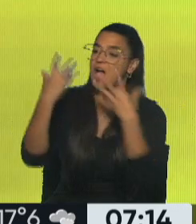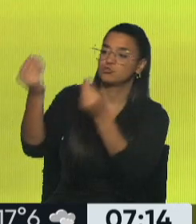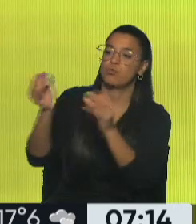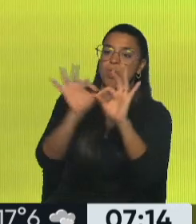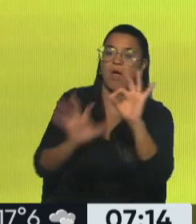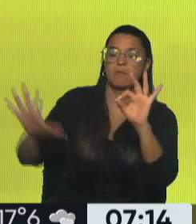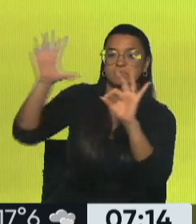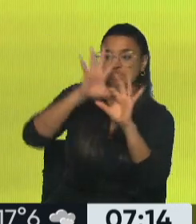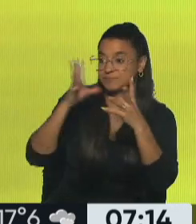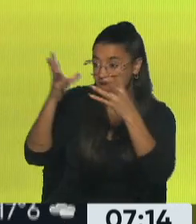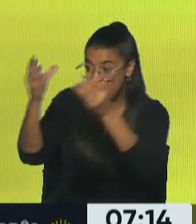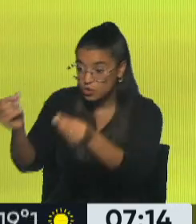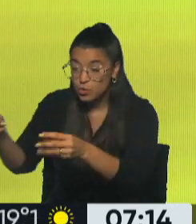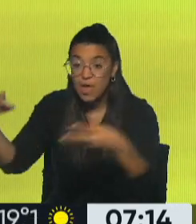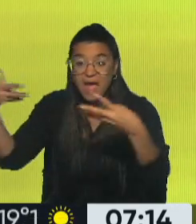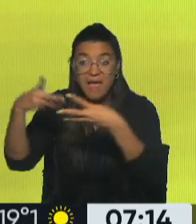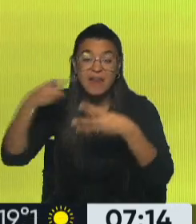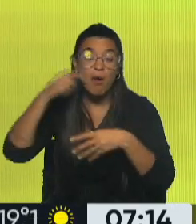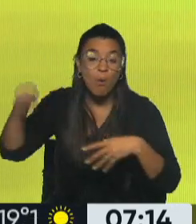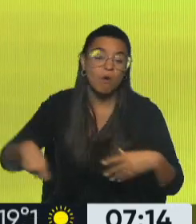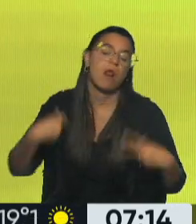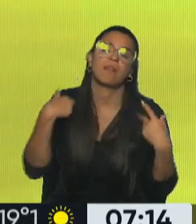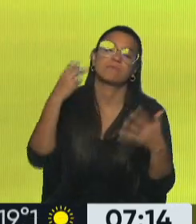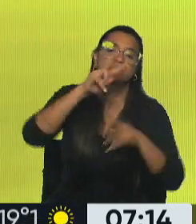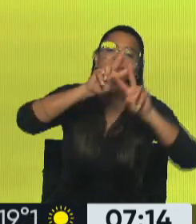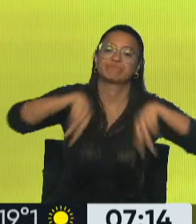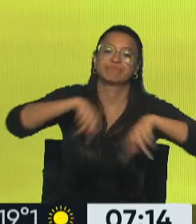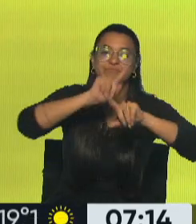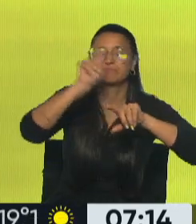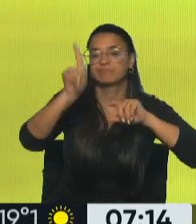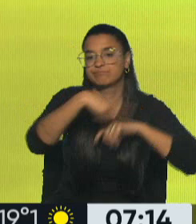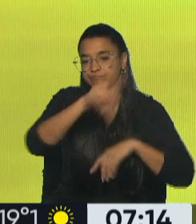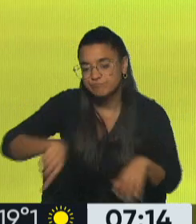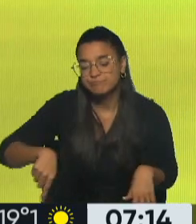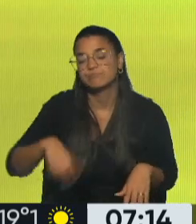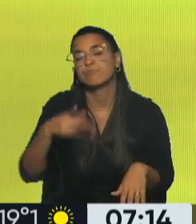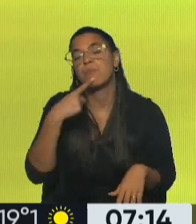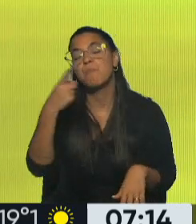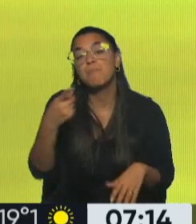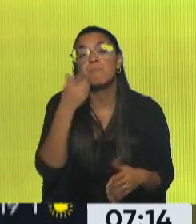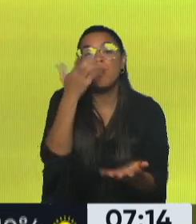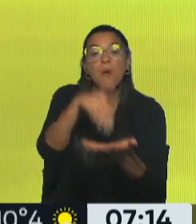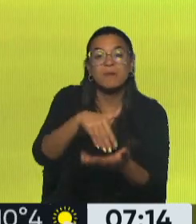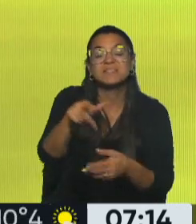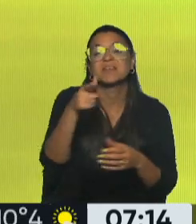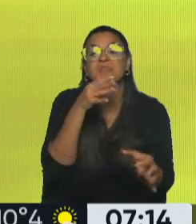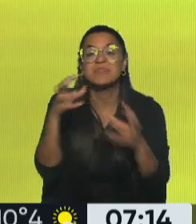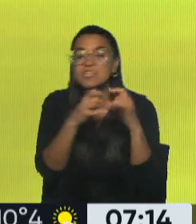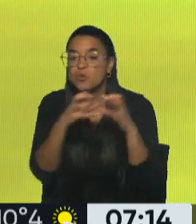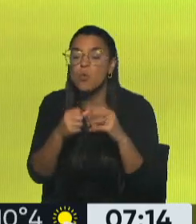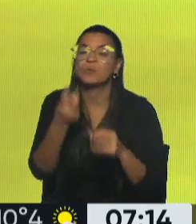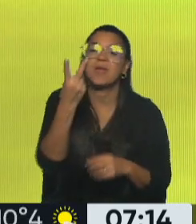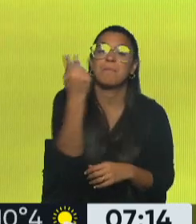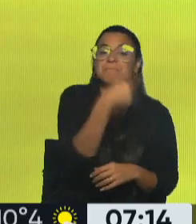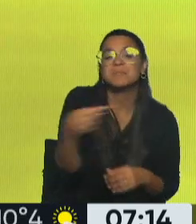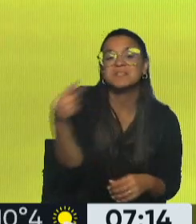Europea a la guerra en Ucrania con Promesa de discutirlo en las primeras semanas del 2024